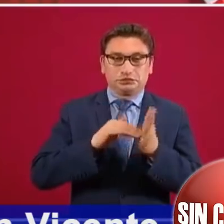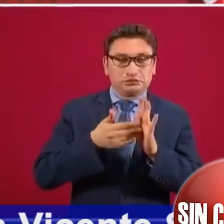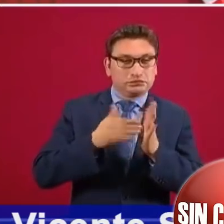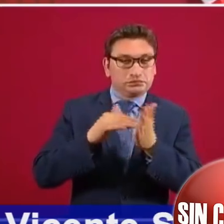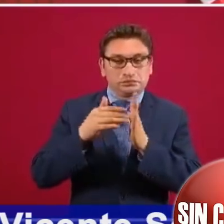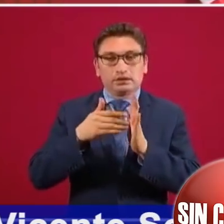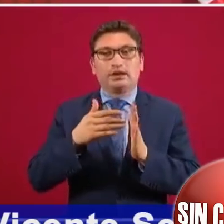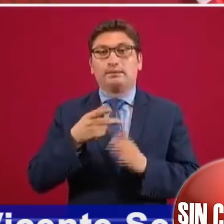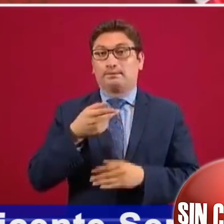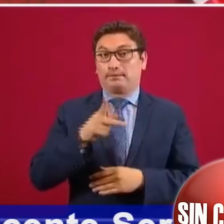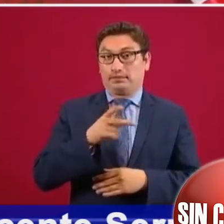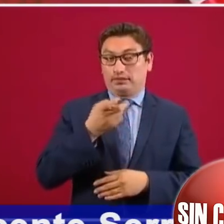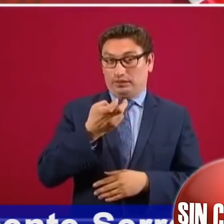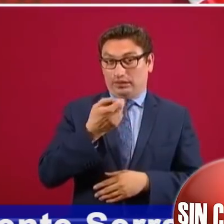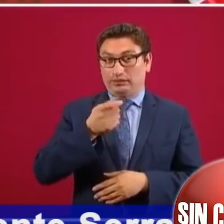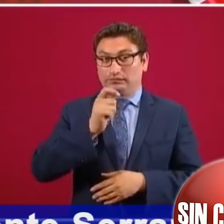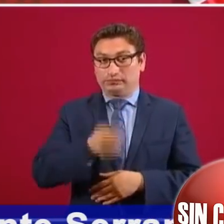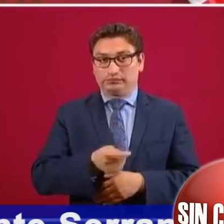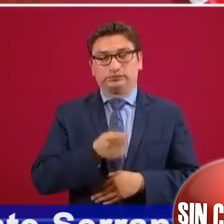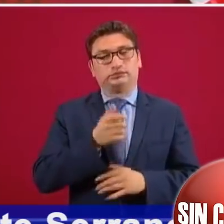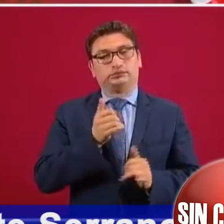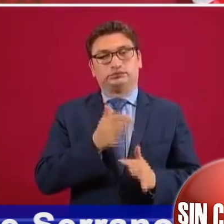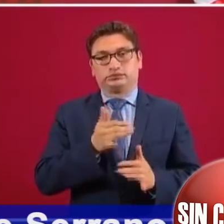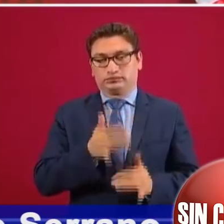pero eso es una trampa.